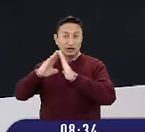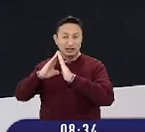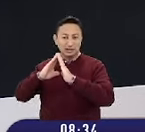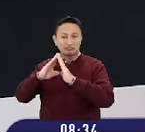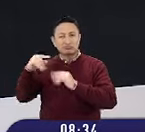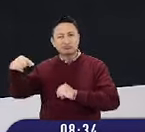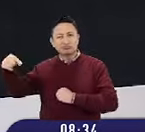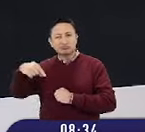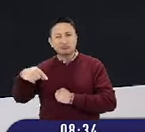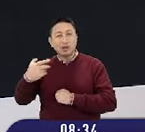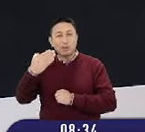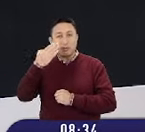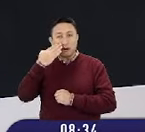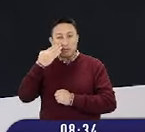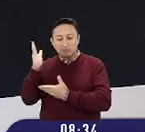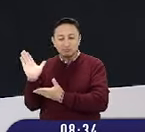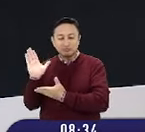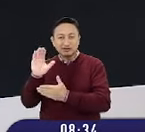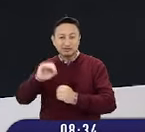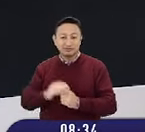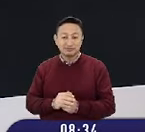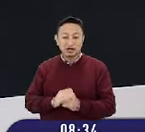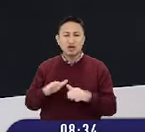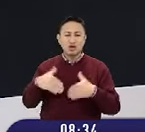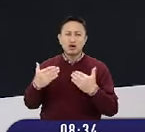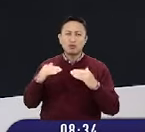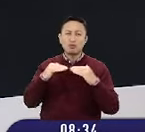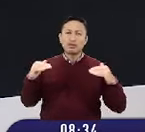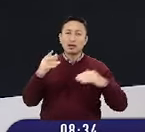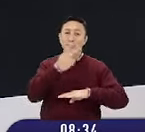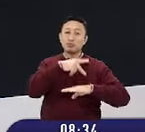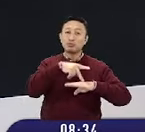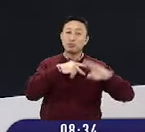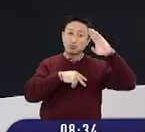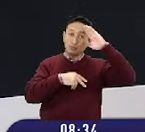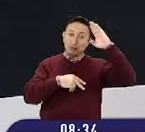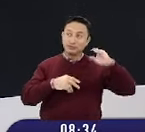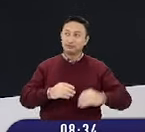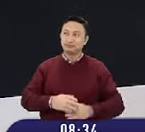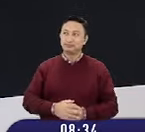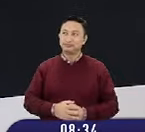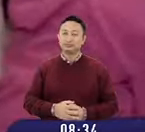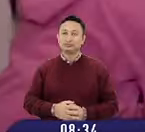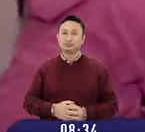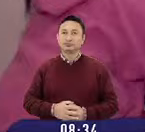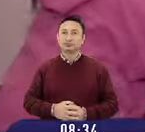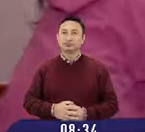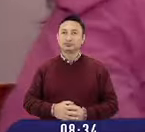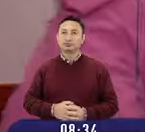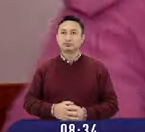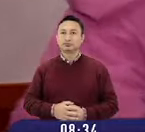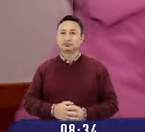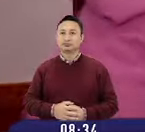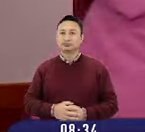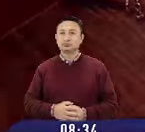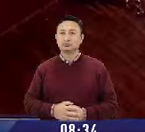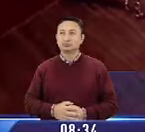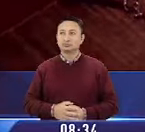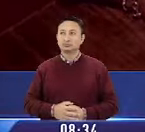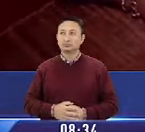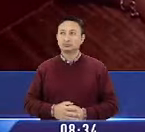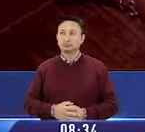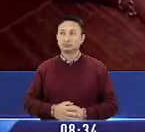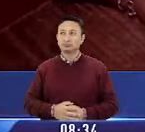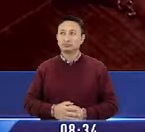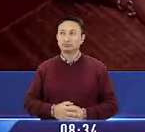conocer su faceta de madre y también cómo equipara su profesión con la familia.